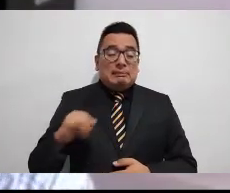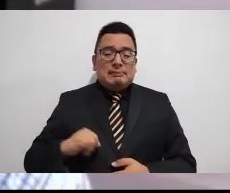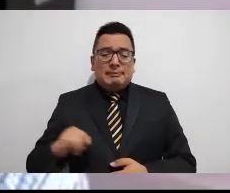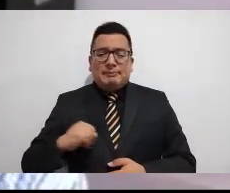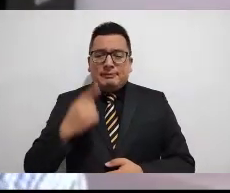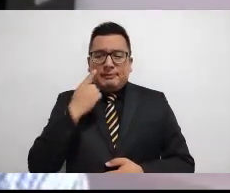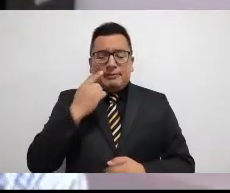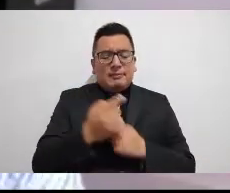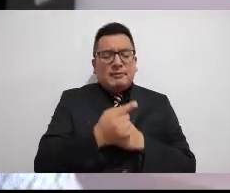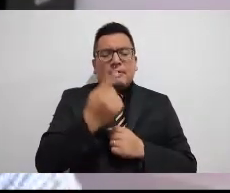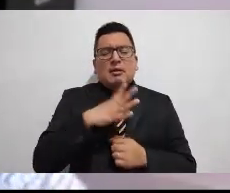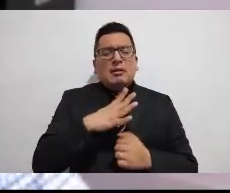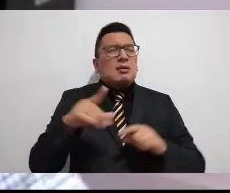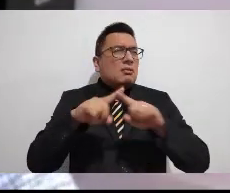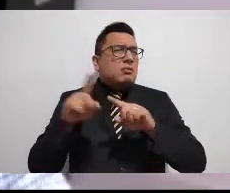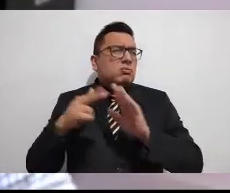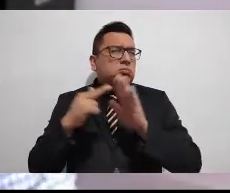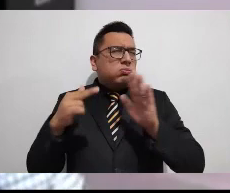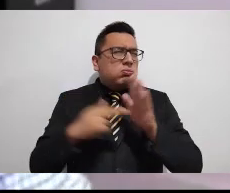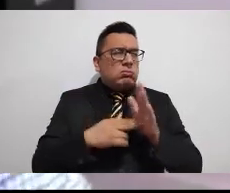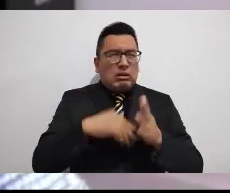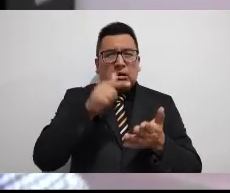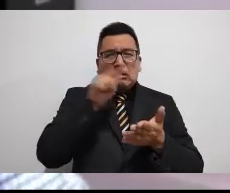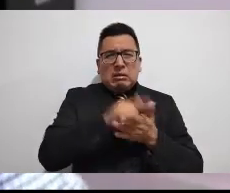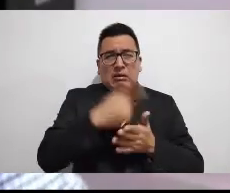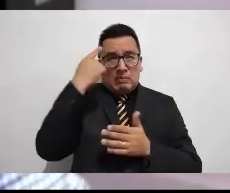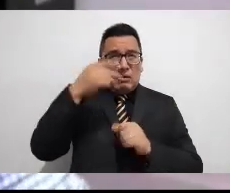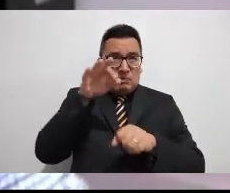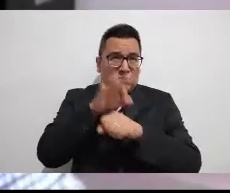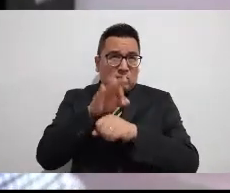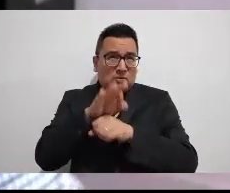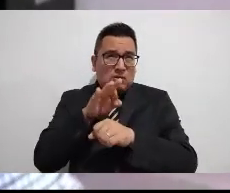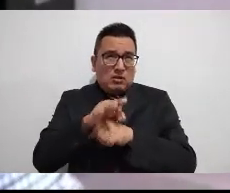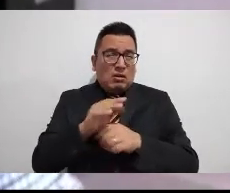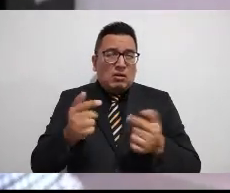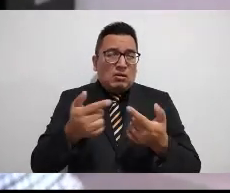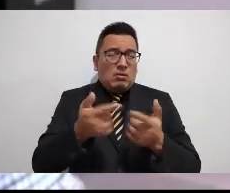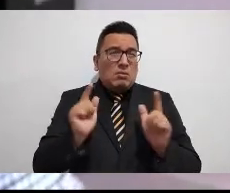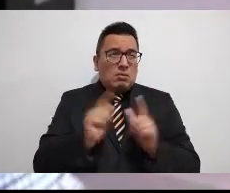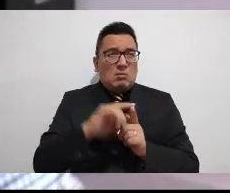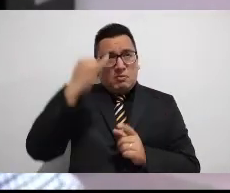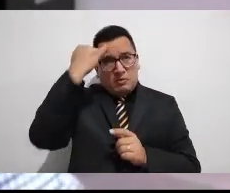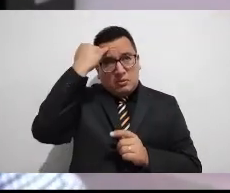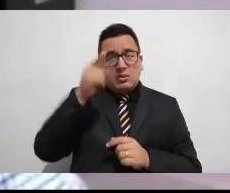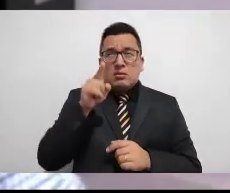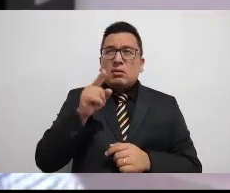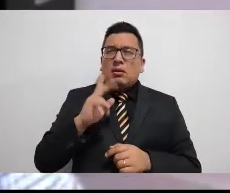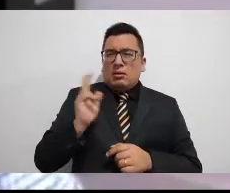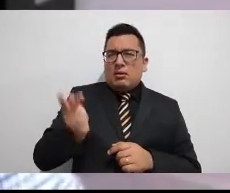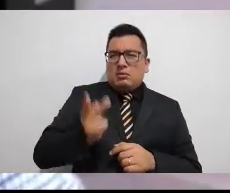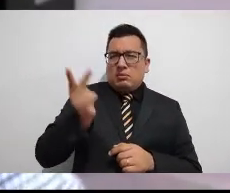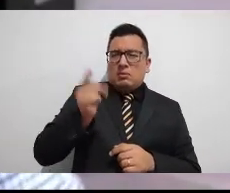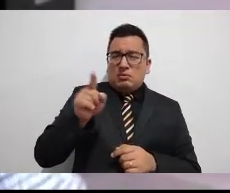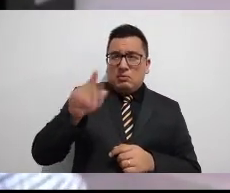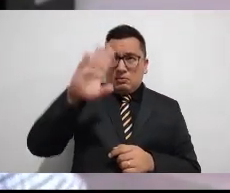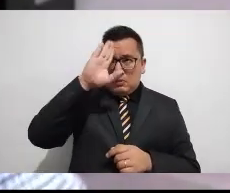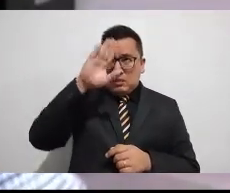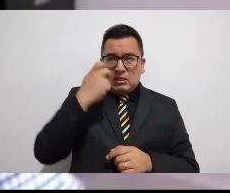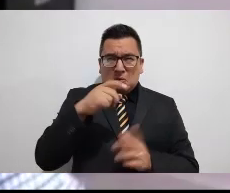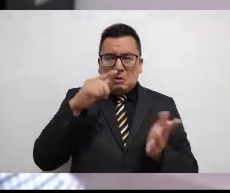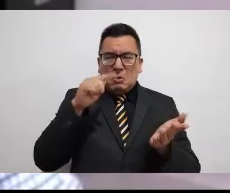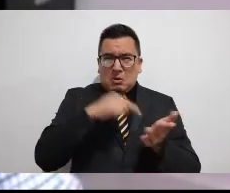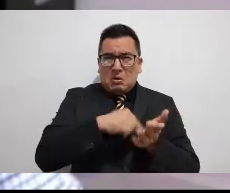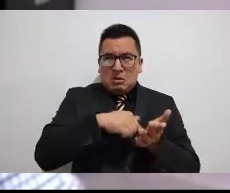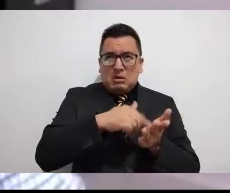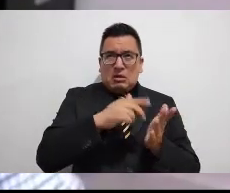mencionas, porque hay diversas normas a nivel constitucional que protegen a los pueblos indígenas. ¿Tú consideras que esta protección legal